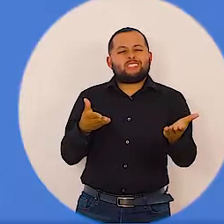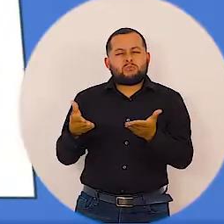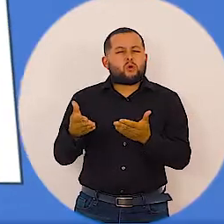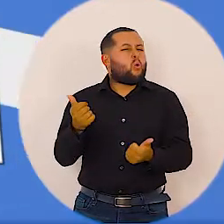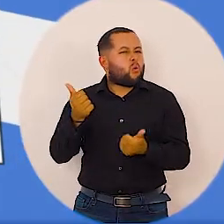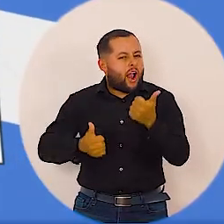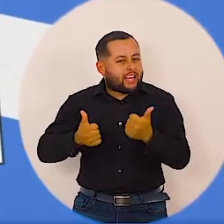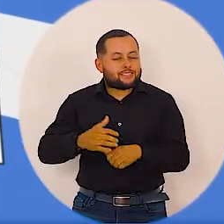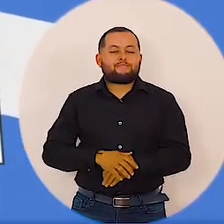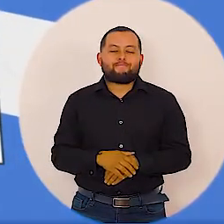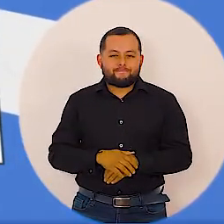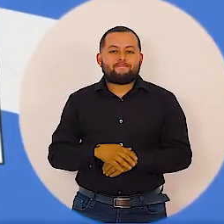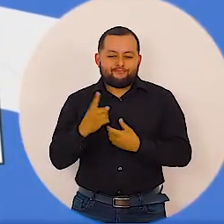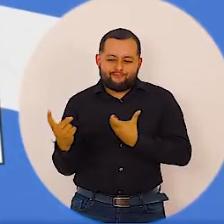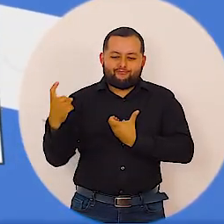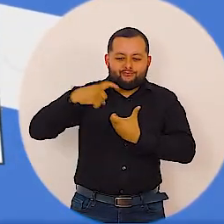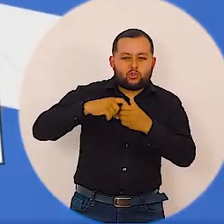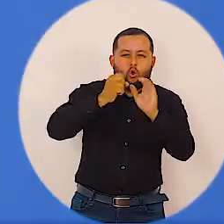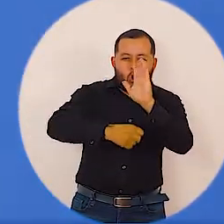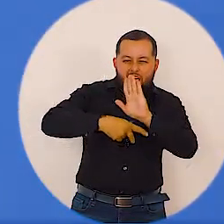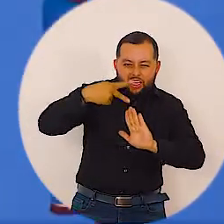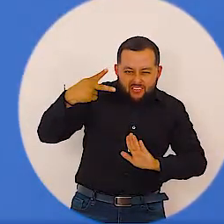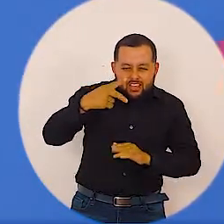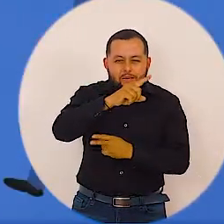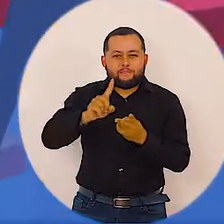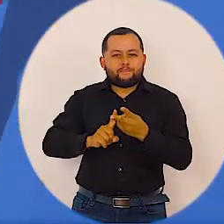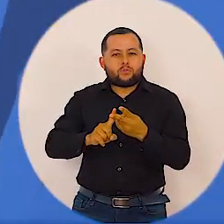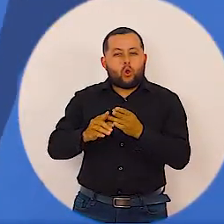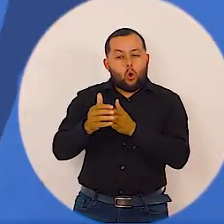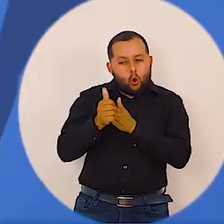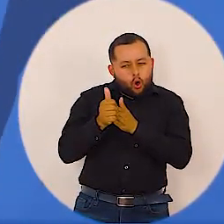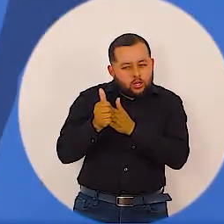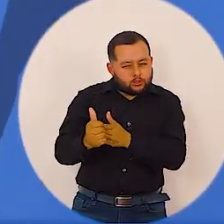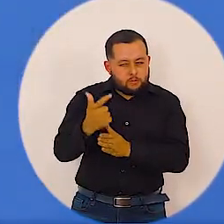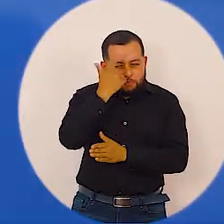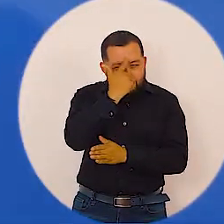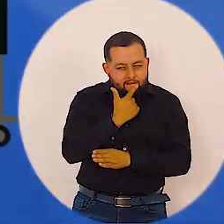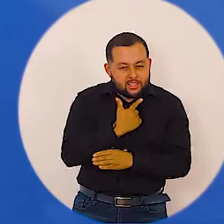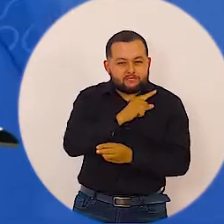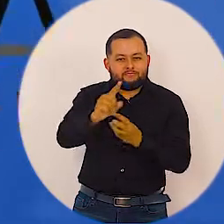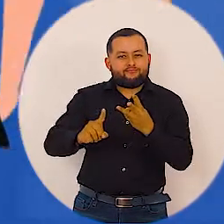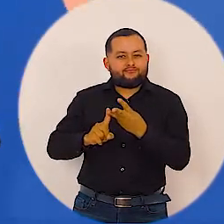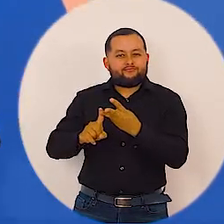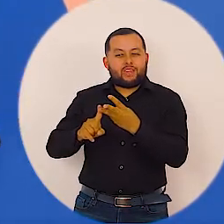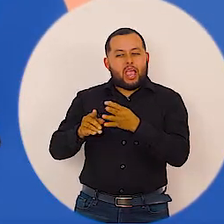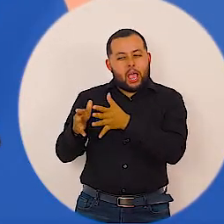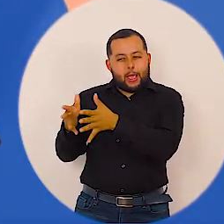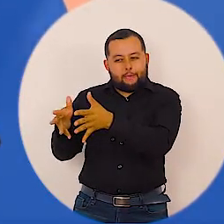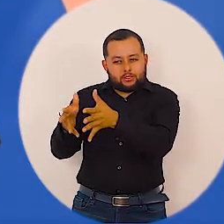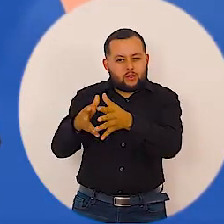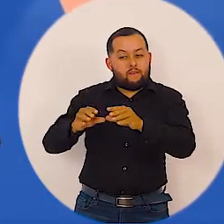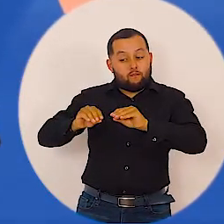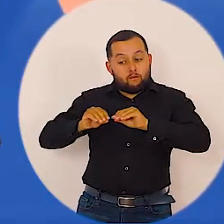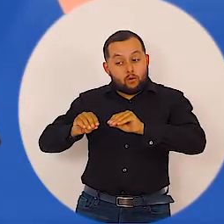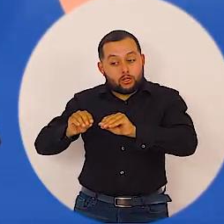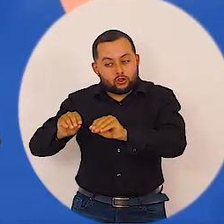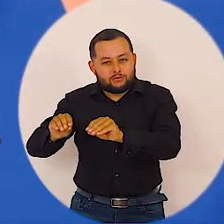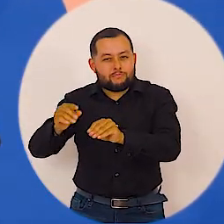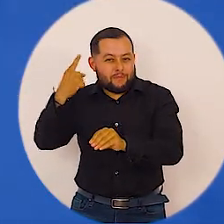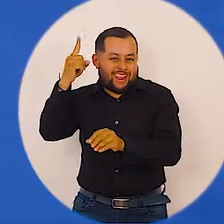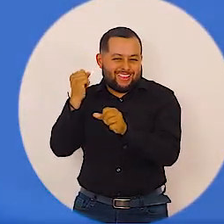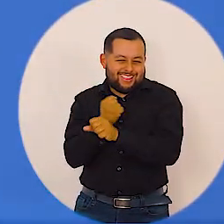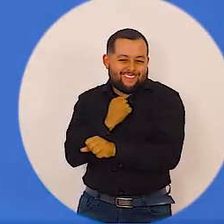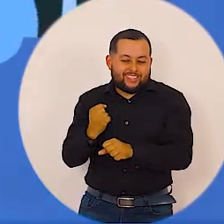como registro de hoja de vida, orientación ocupacional, capacitación y formación para el